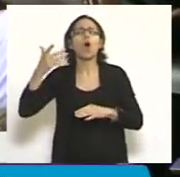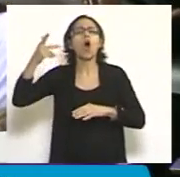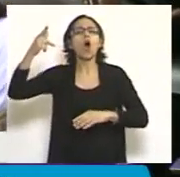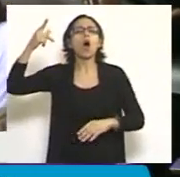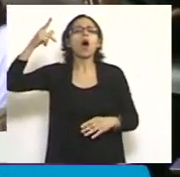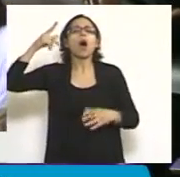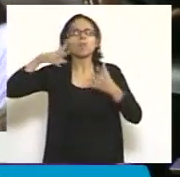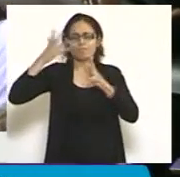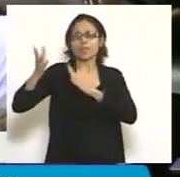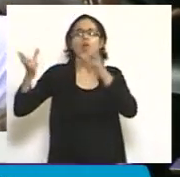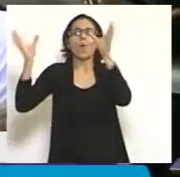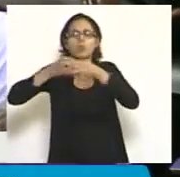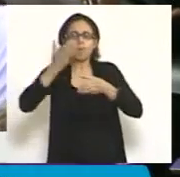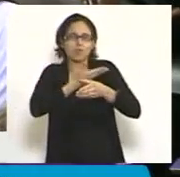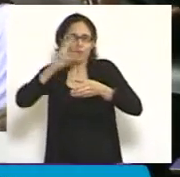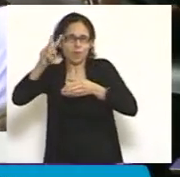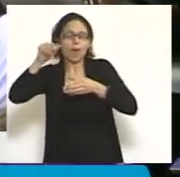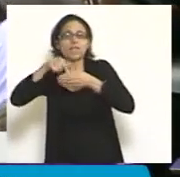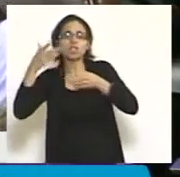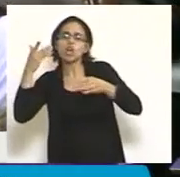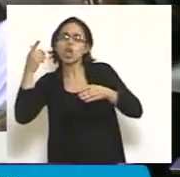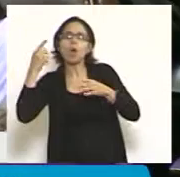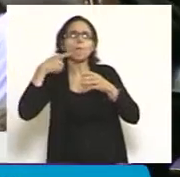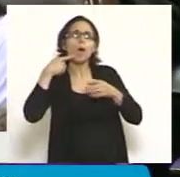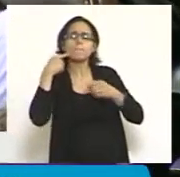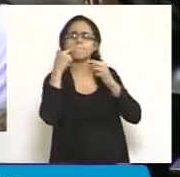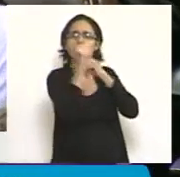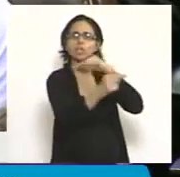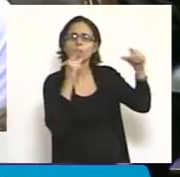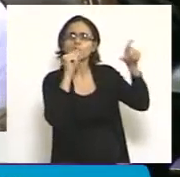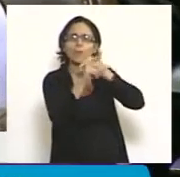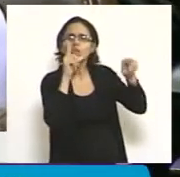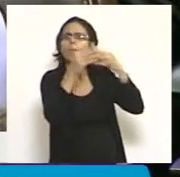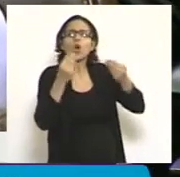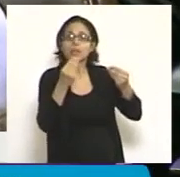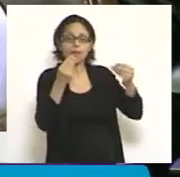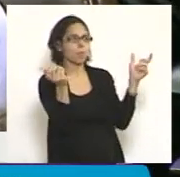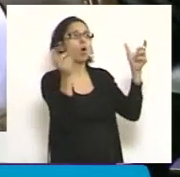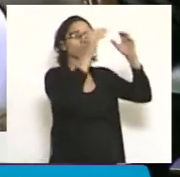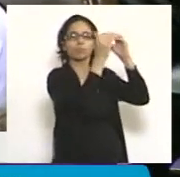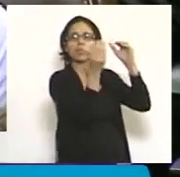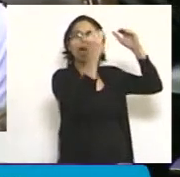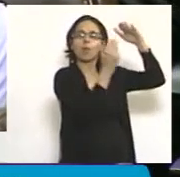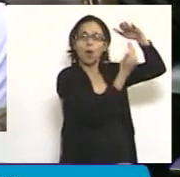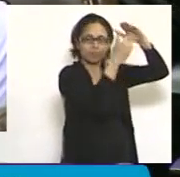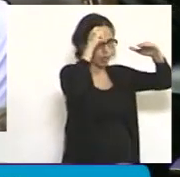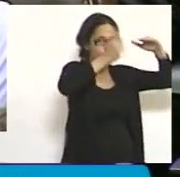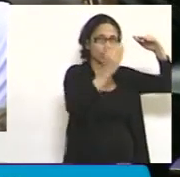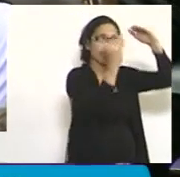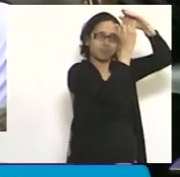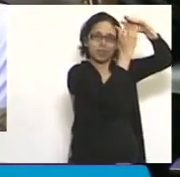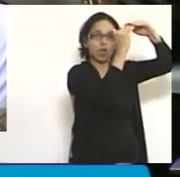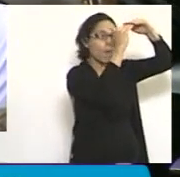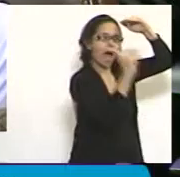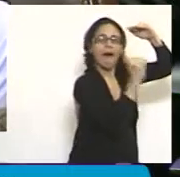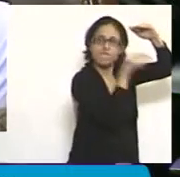su democratización se da reformando primero el Consejo de la Magistratura, sacándole al presidente de la